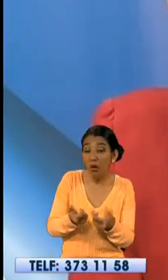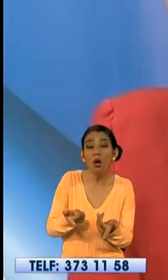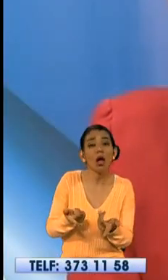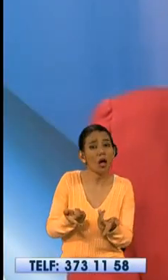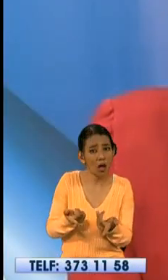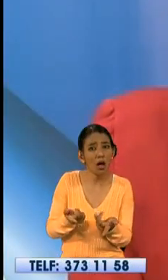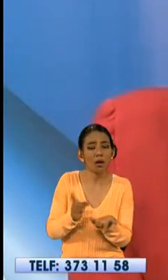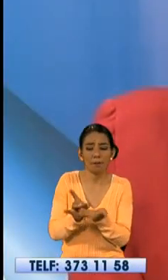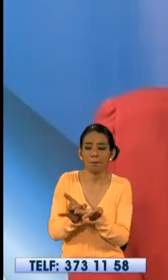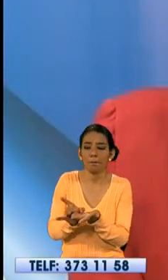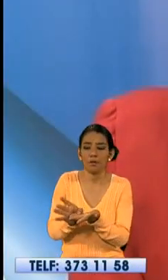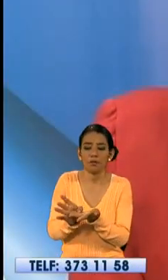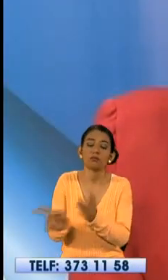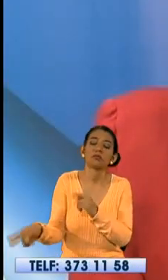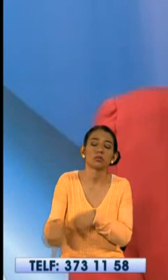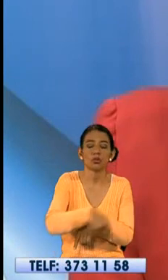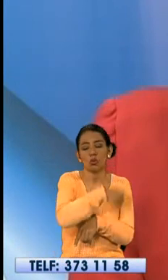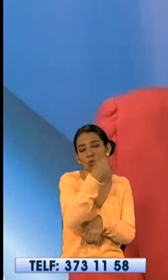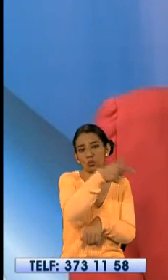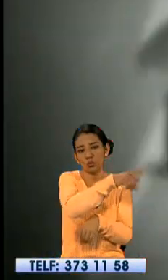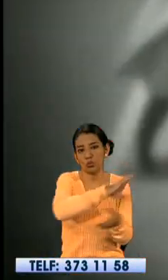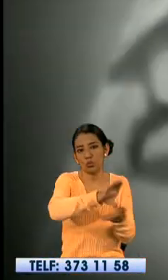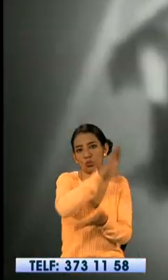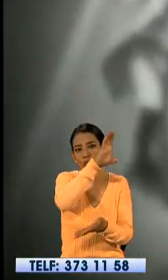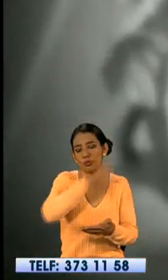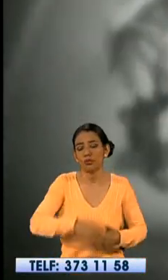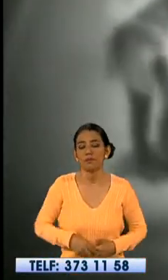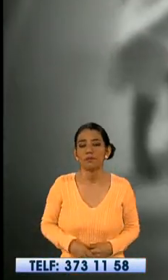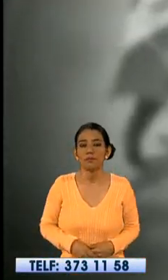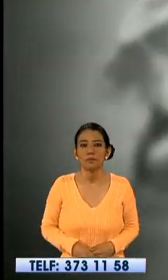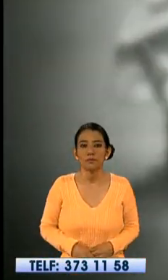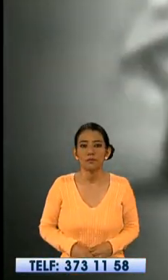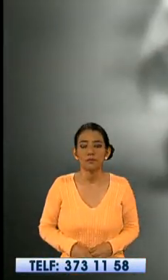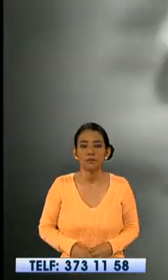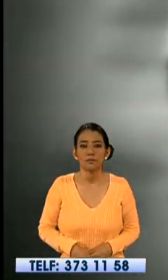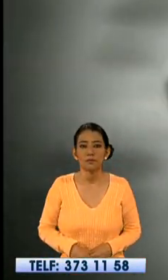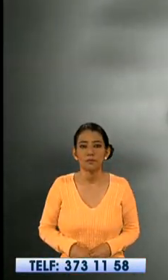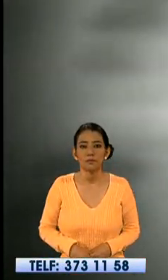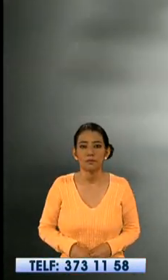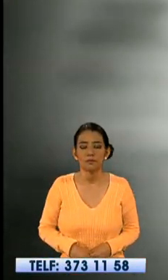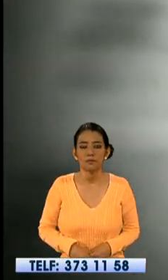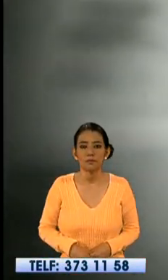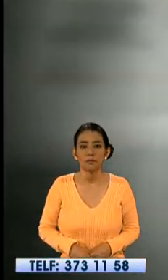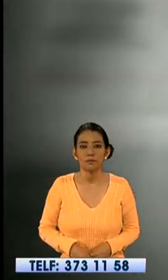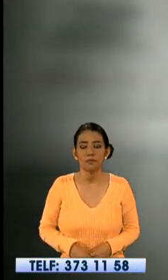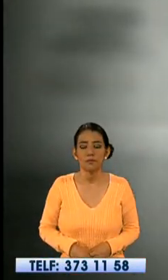reubicar al estudiante en otro plantel educativo. Informó Marcela Maquilón.